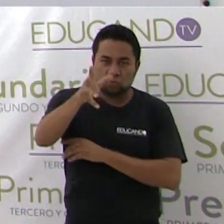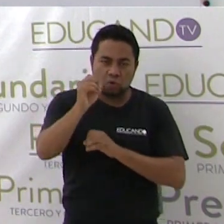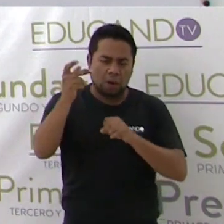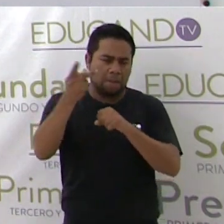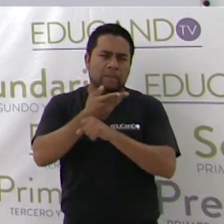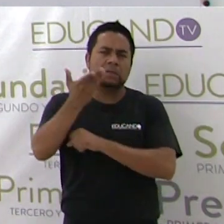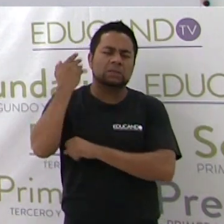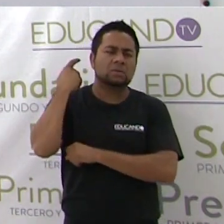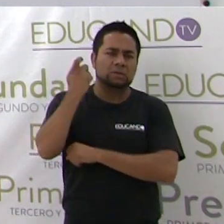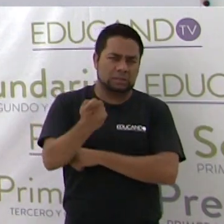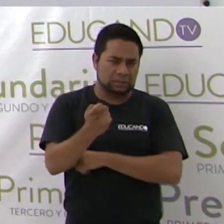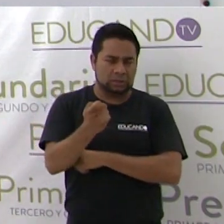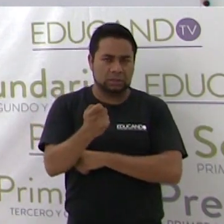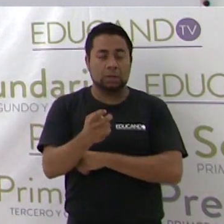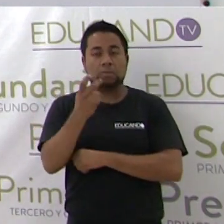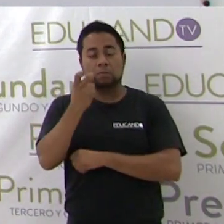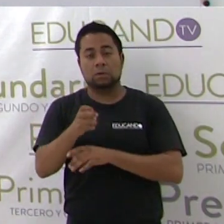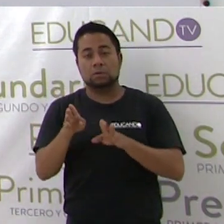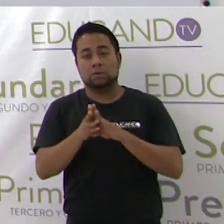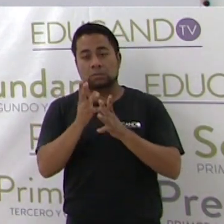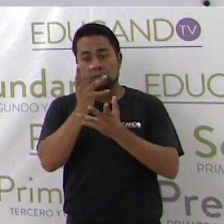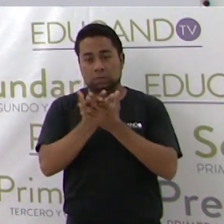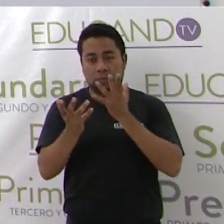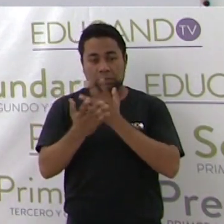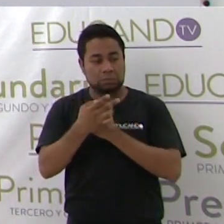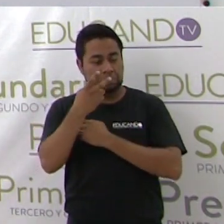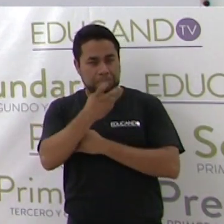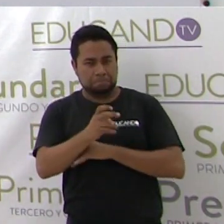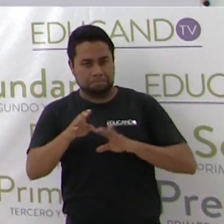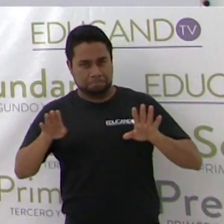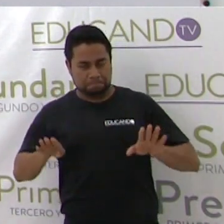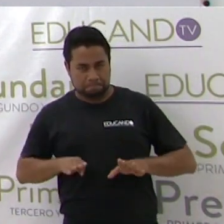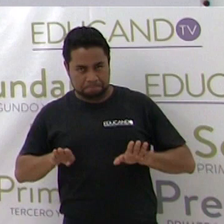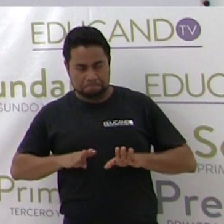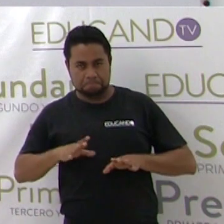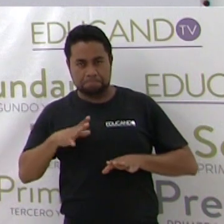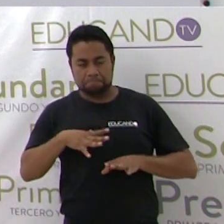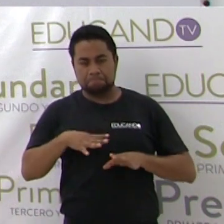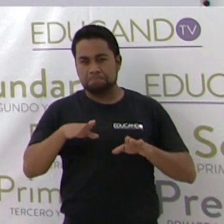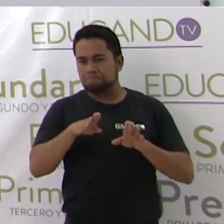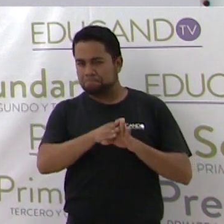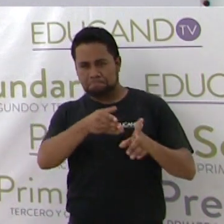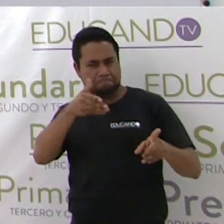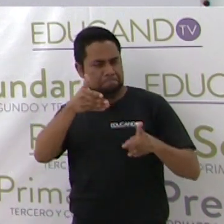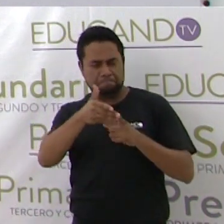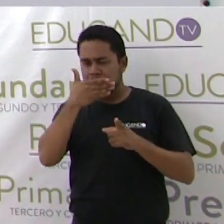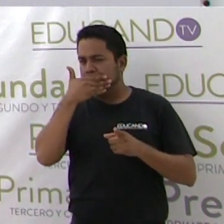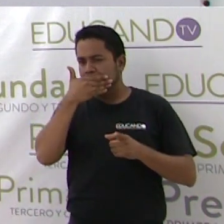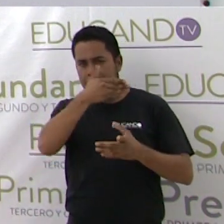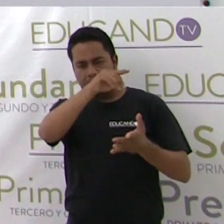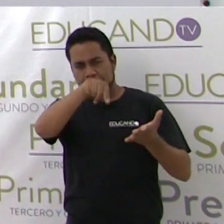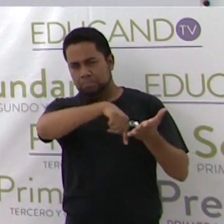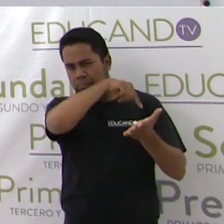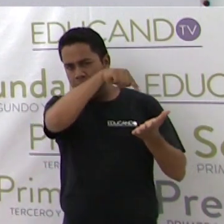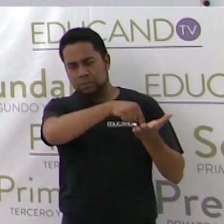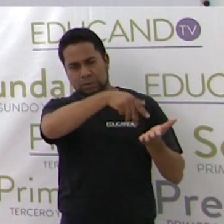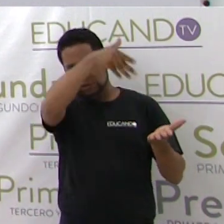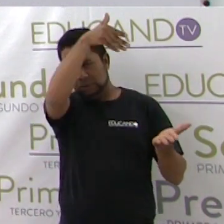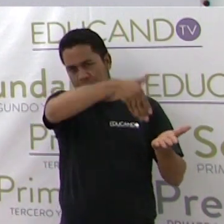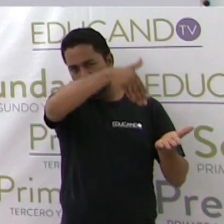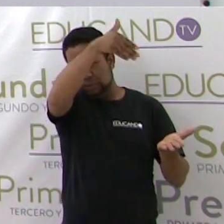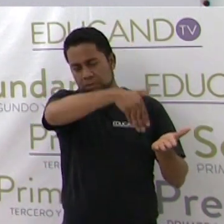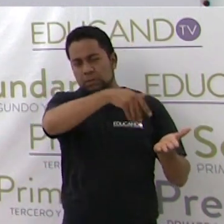pasado. Y es por ello que esta acción se encuentra muy bien establecida en